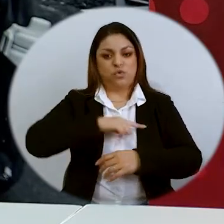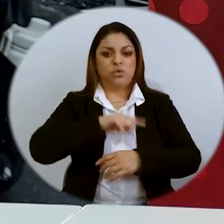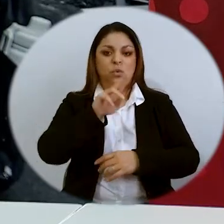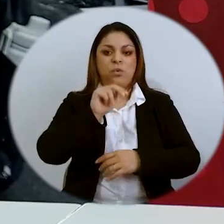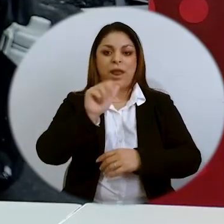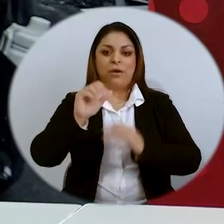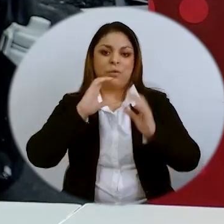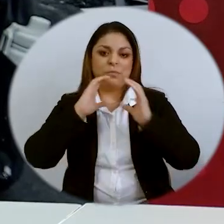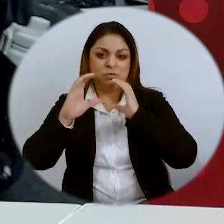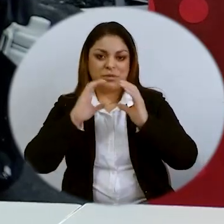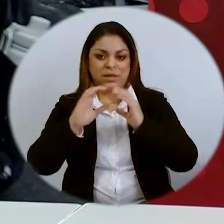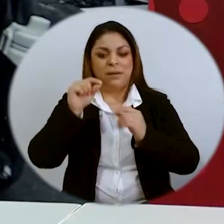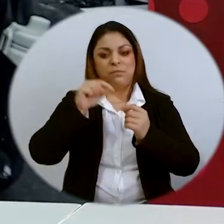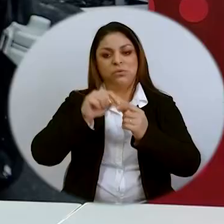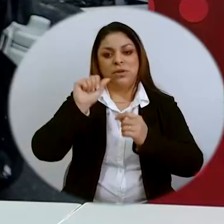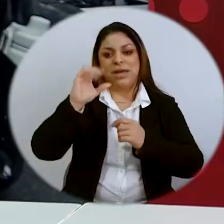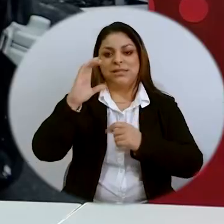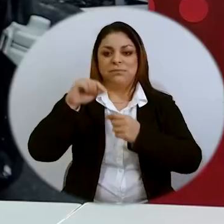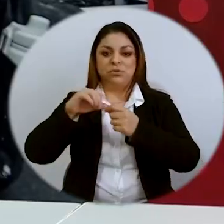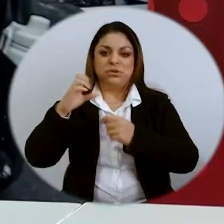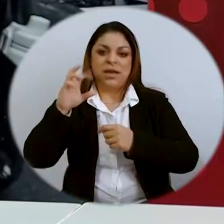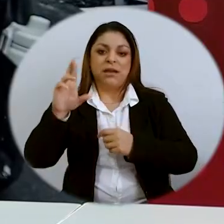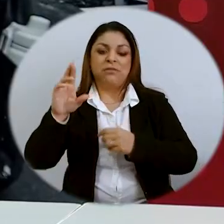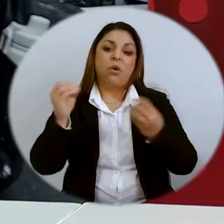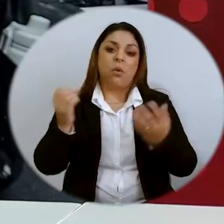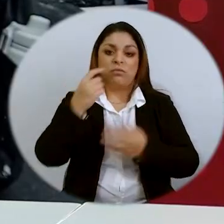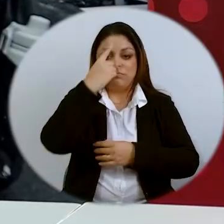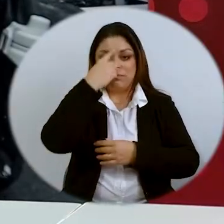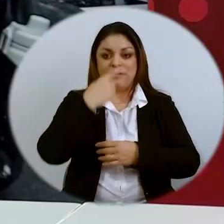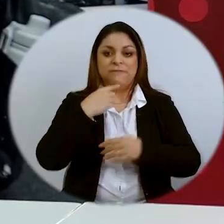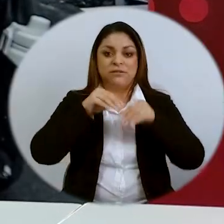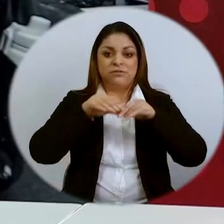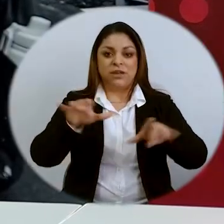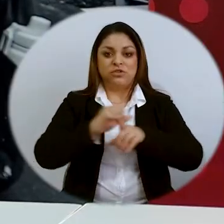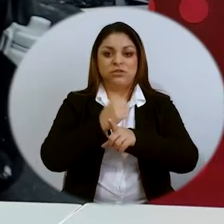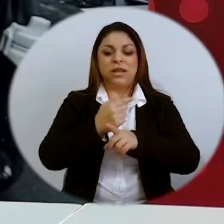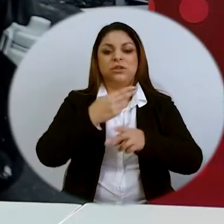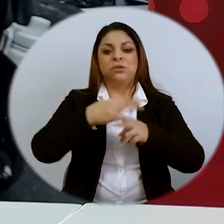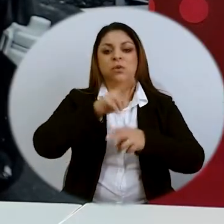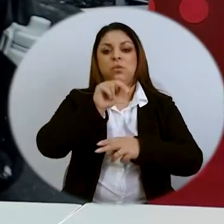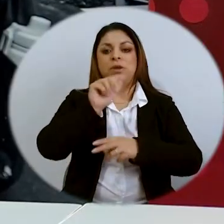unacomunica.una.ac.cr. También nos puede ubicar en nuestras redes sociales bajo el nombre de Una Comunica.